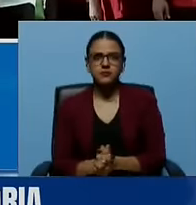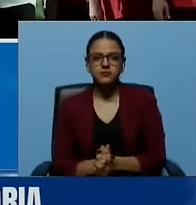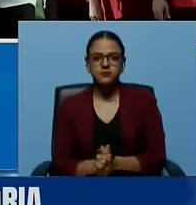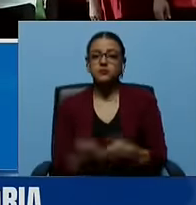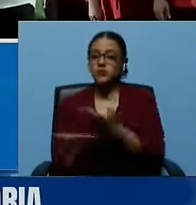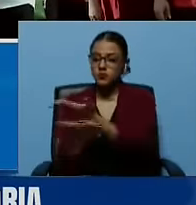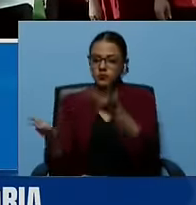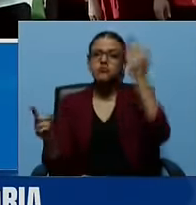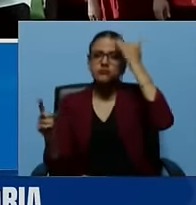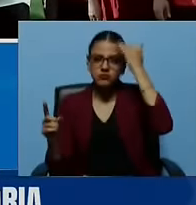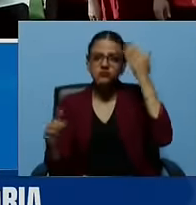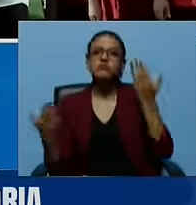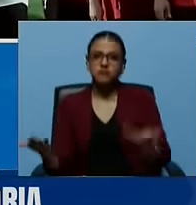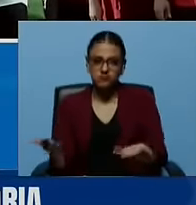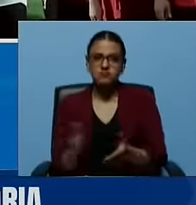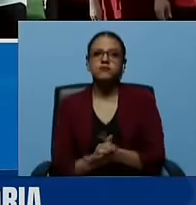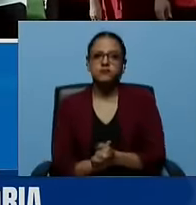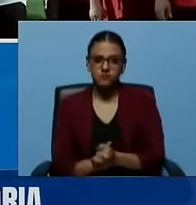Ustedes saben